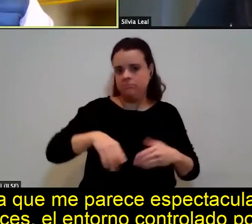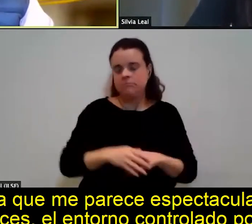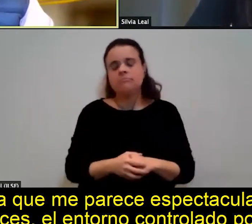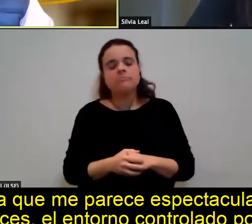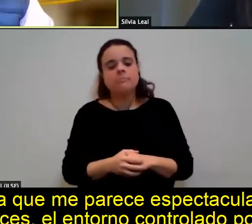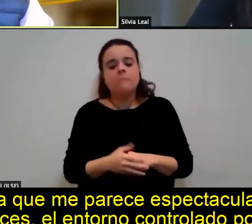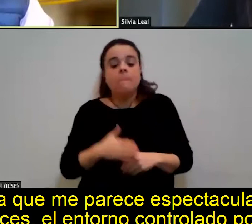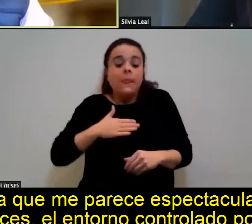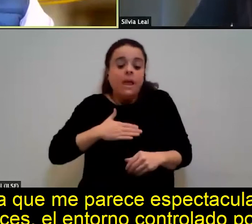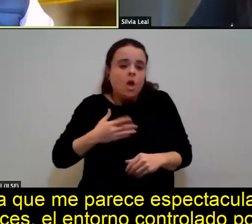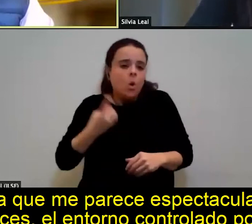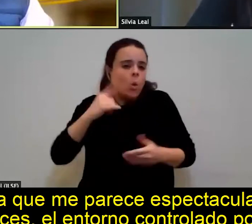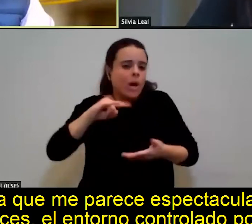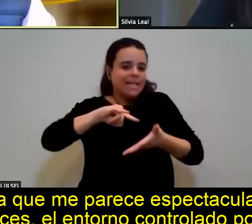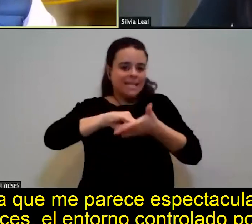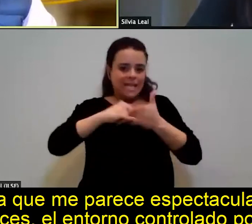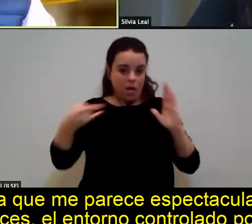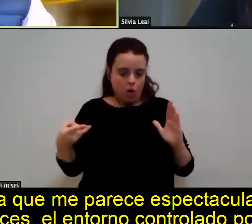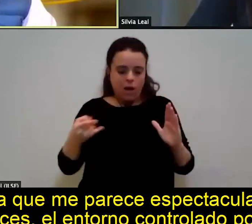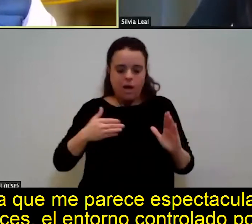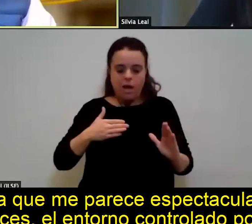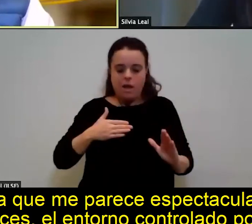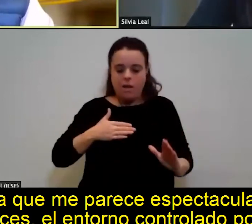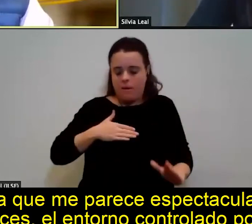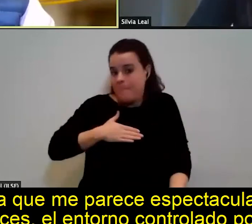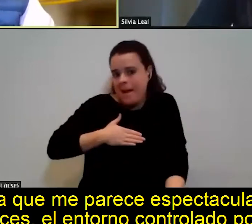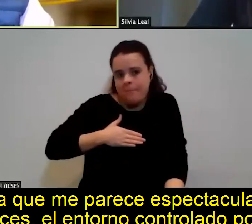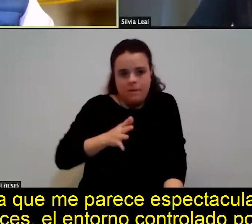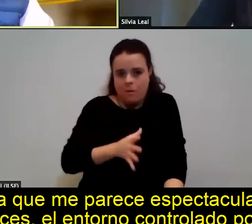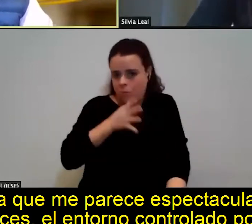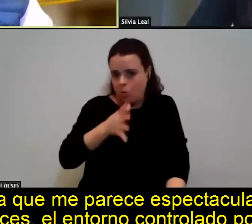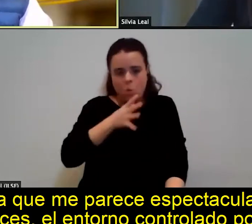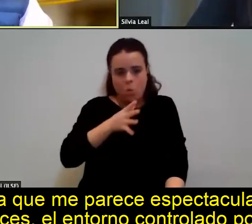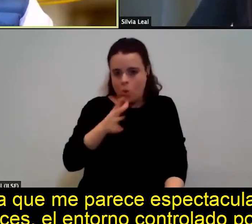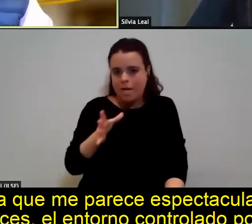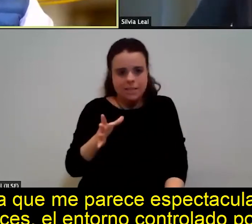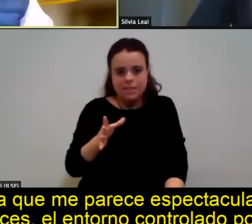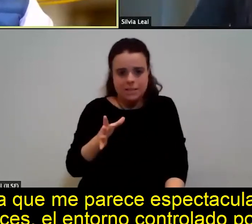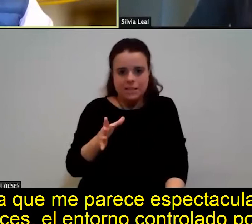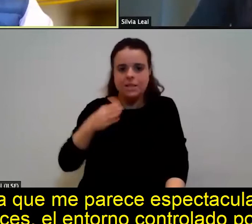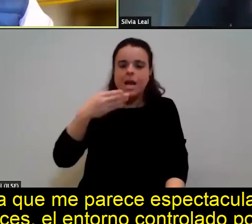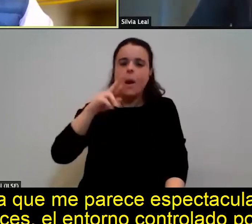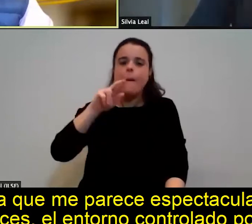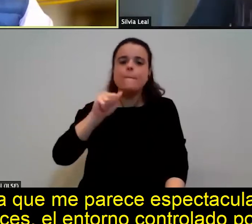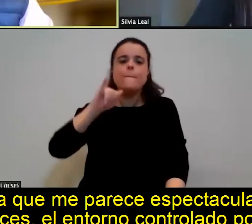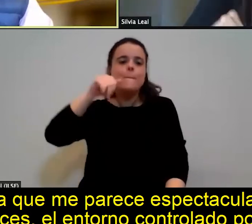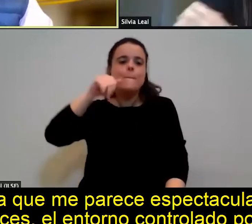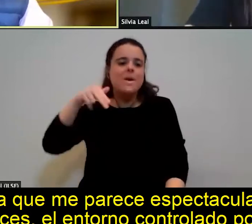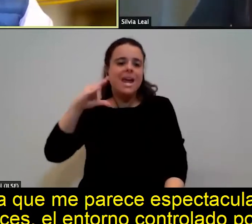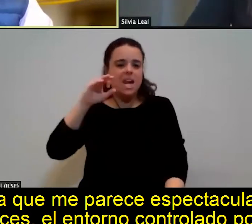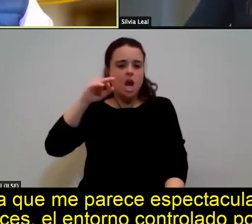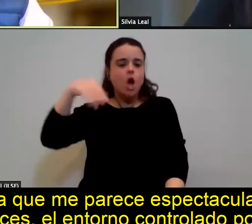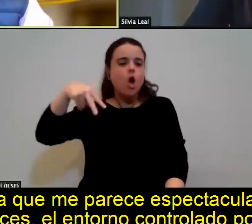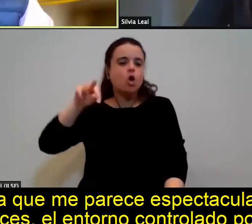hay una tecnología que a mí me parece espectacular, que es el BCI, ¿no? El Brain Control Interfaces,